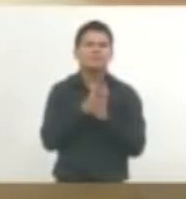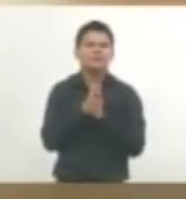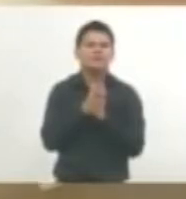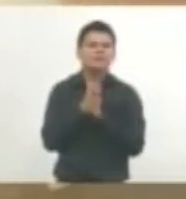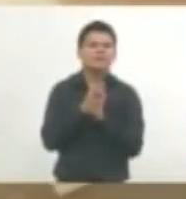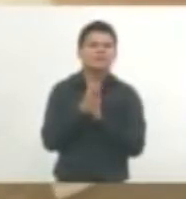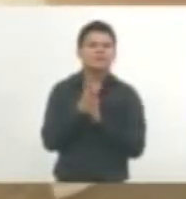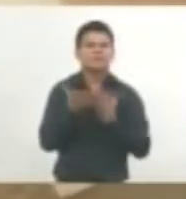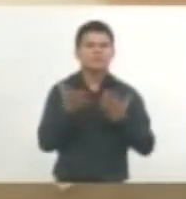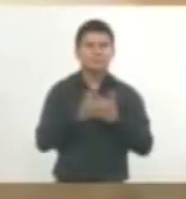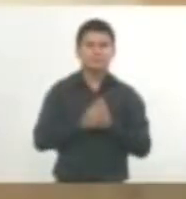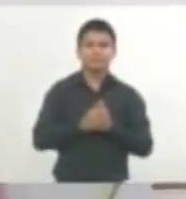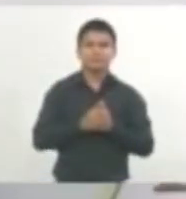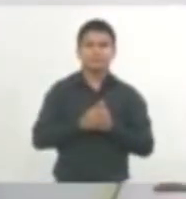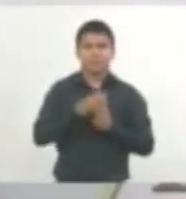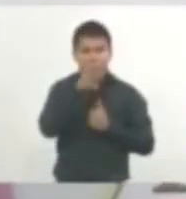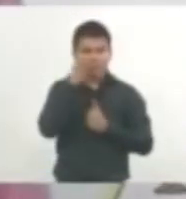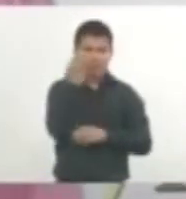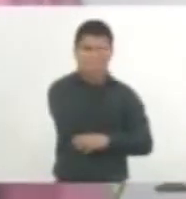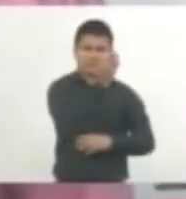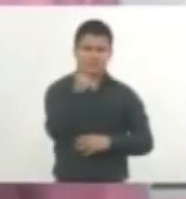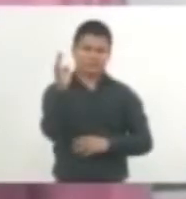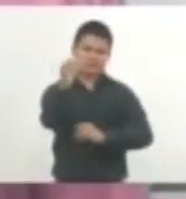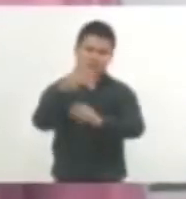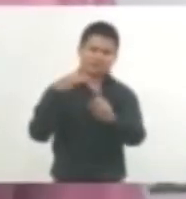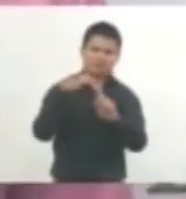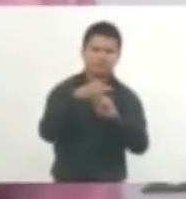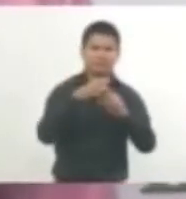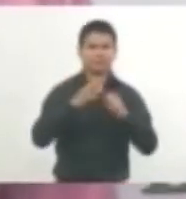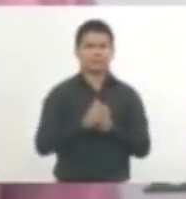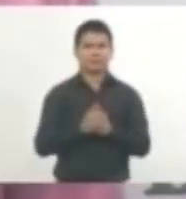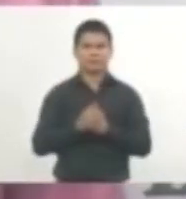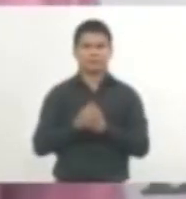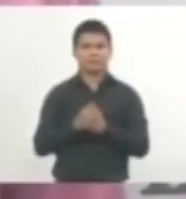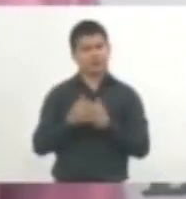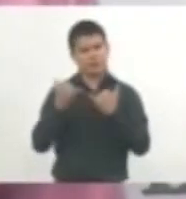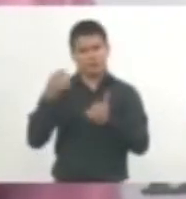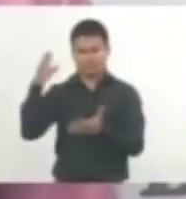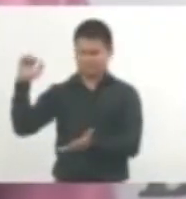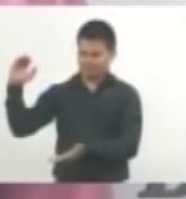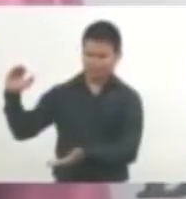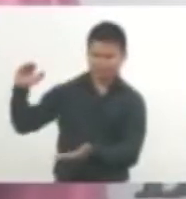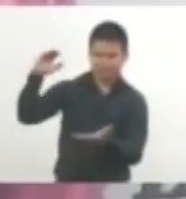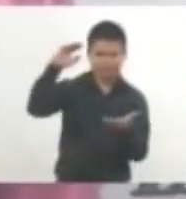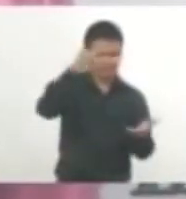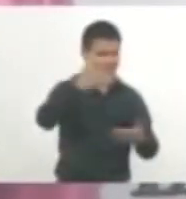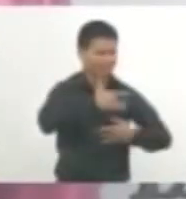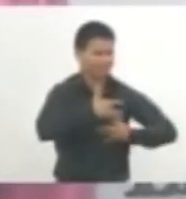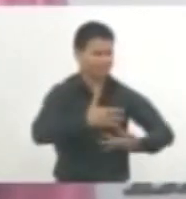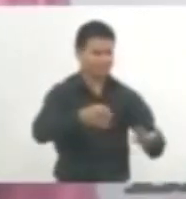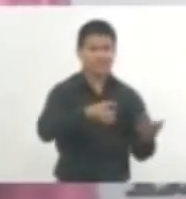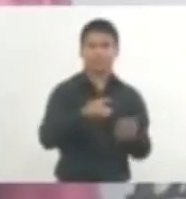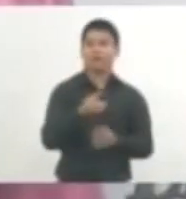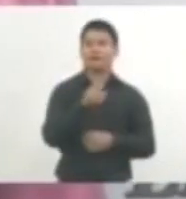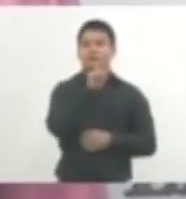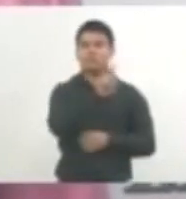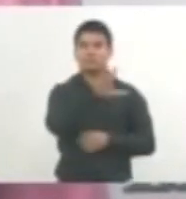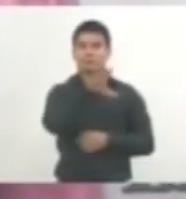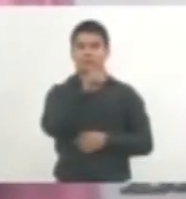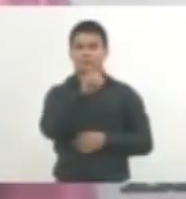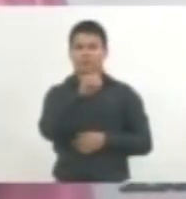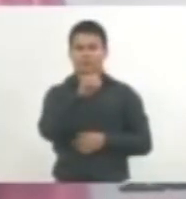al suroccidente de Barranquilla. Vamos a hacer una donación de 150 patines gracias a la familia Carvajalinos que nos